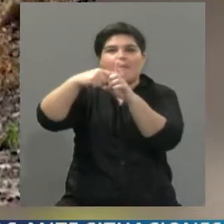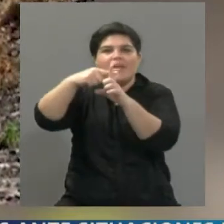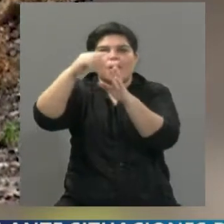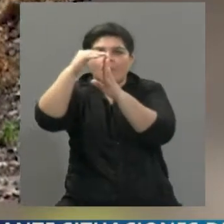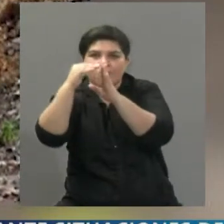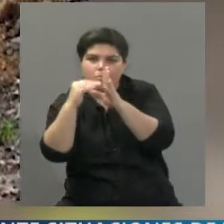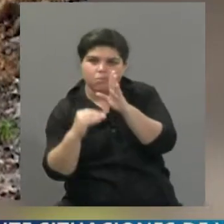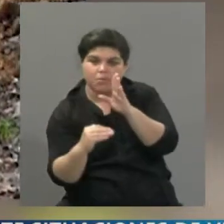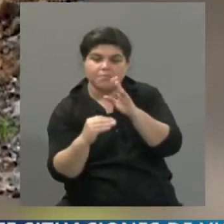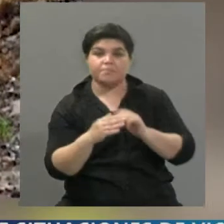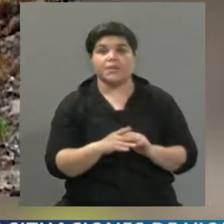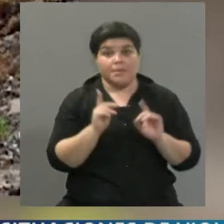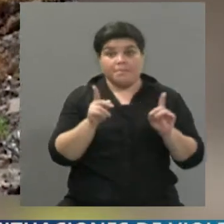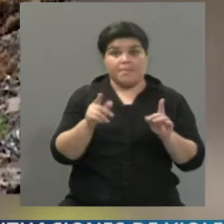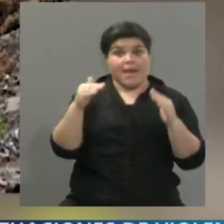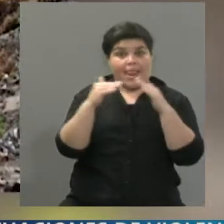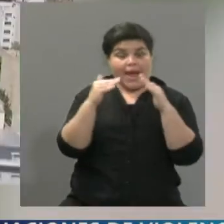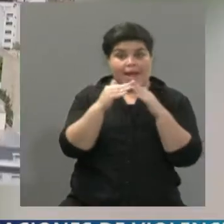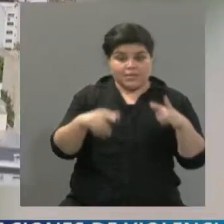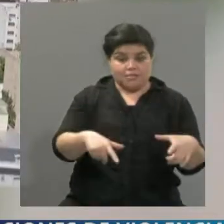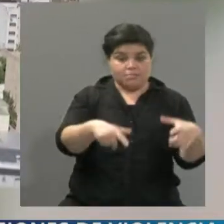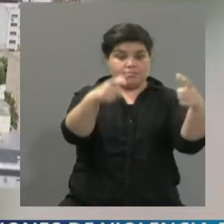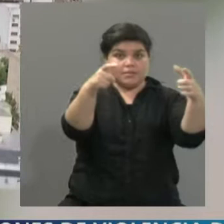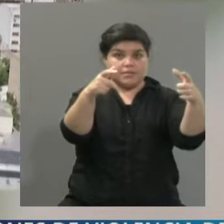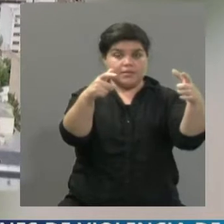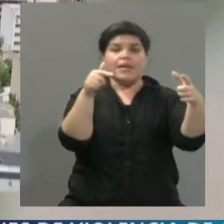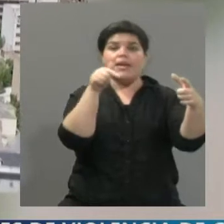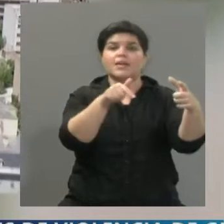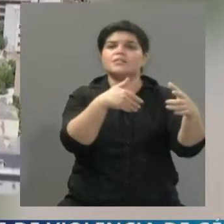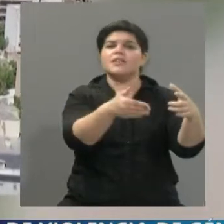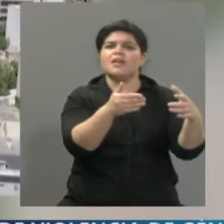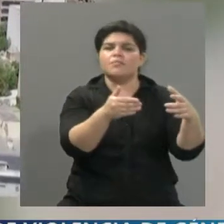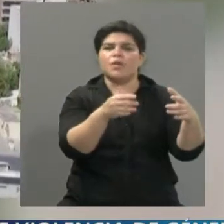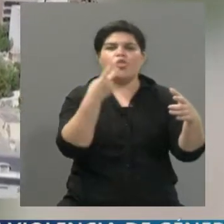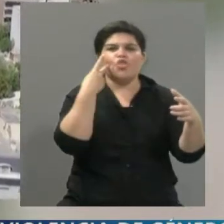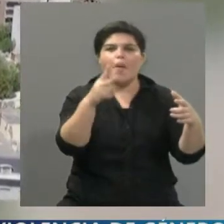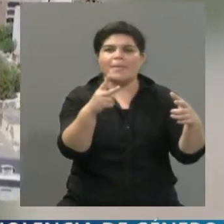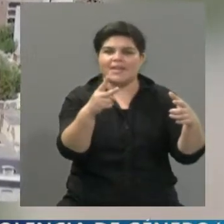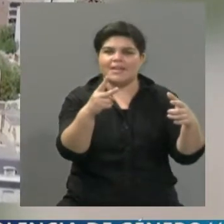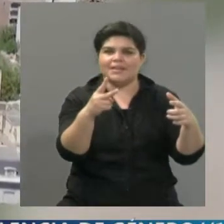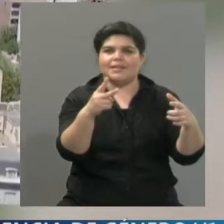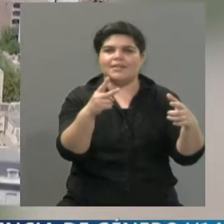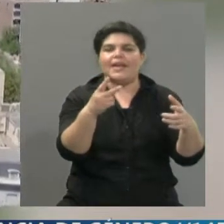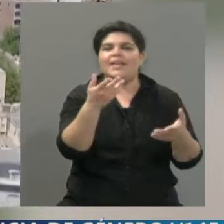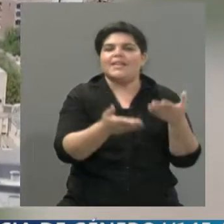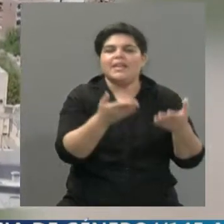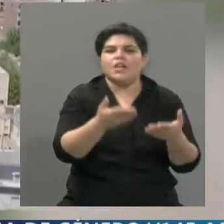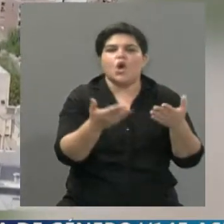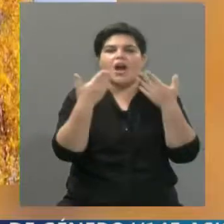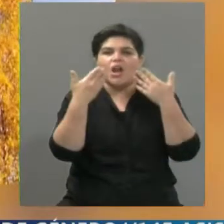hogareño le produce frigorías por 2.000 kilocalorías hora. Serían